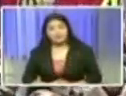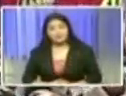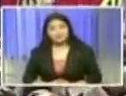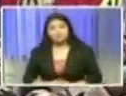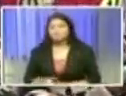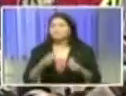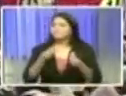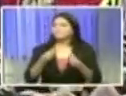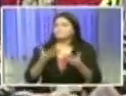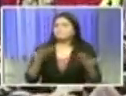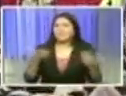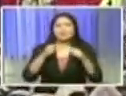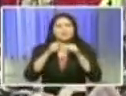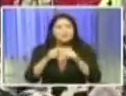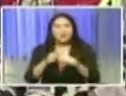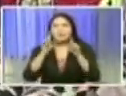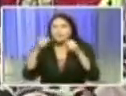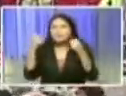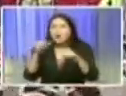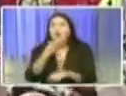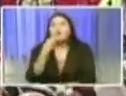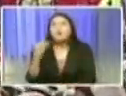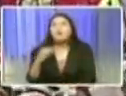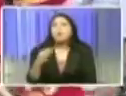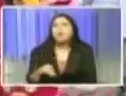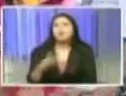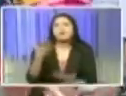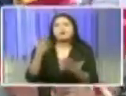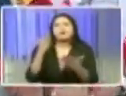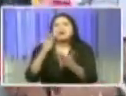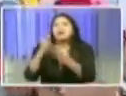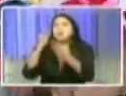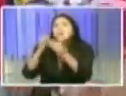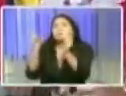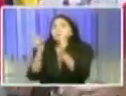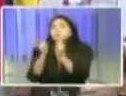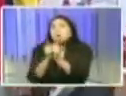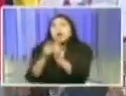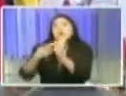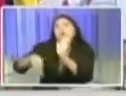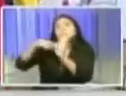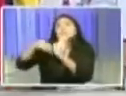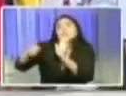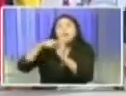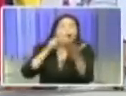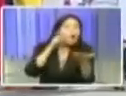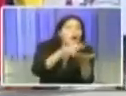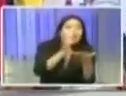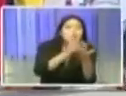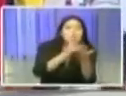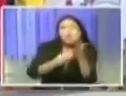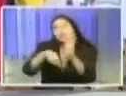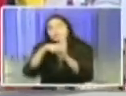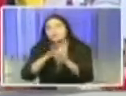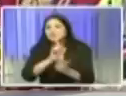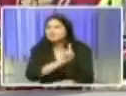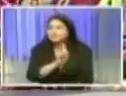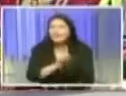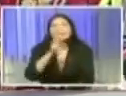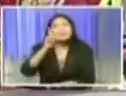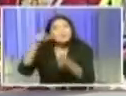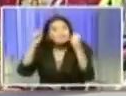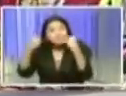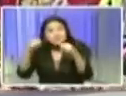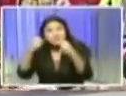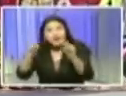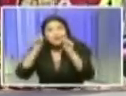¿Cómo puede ser que sigamos formando jóvenes en el academicismo, en la repetición de libros? Tenemos que formar jóvenes